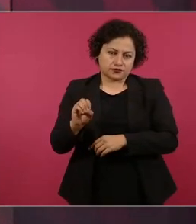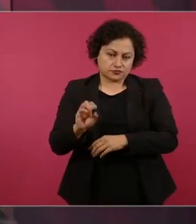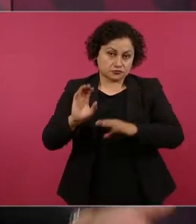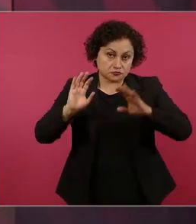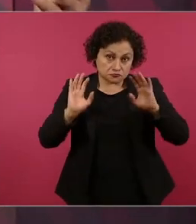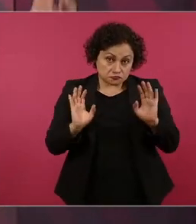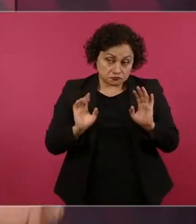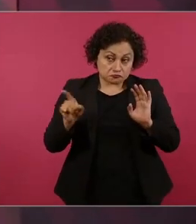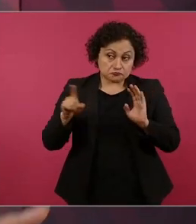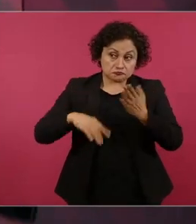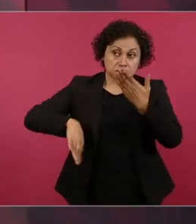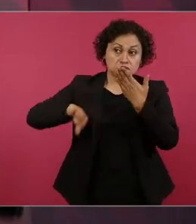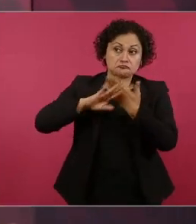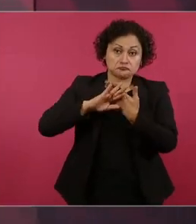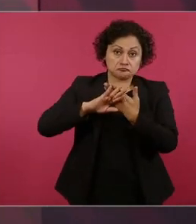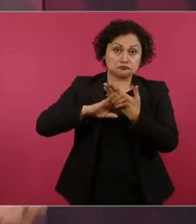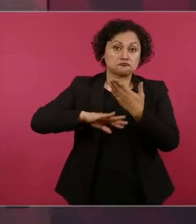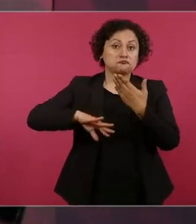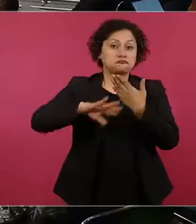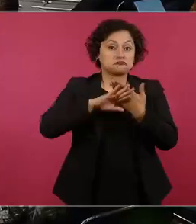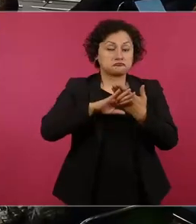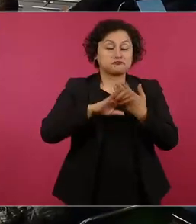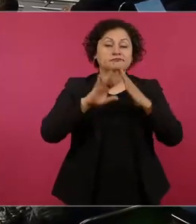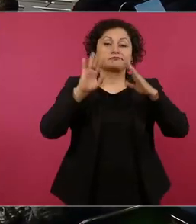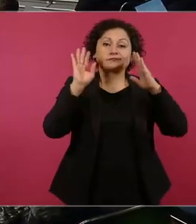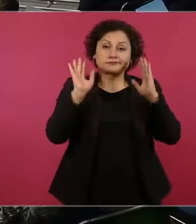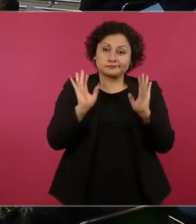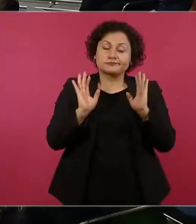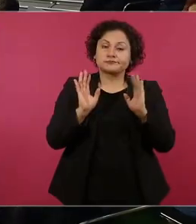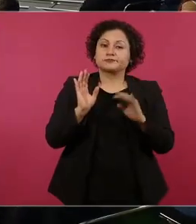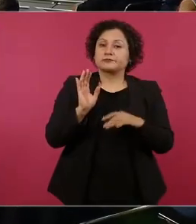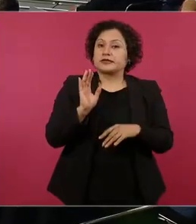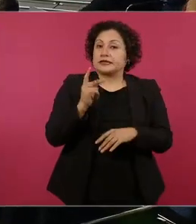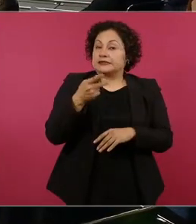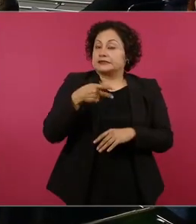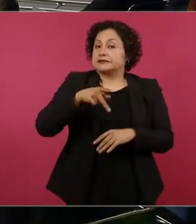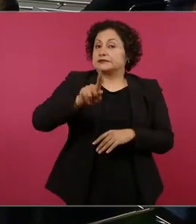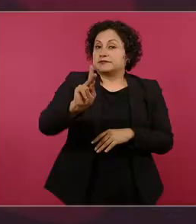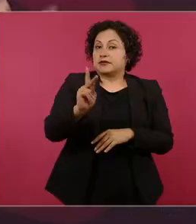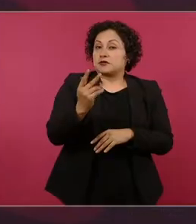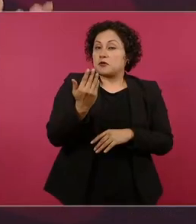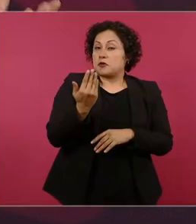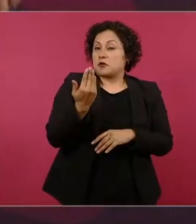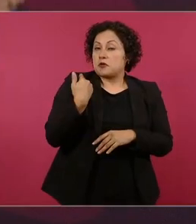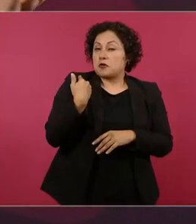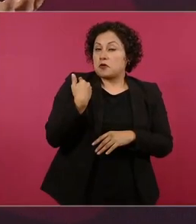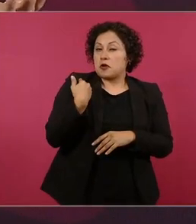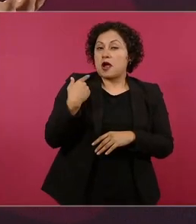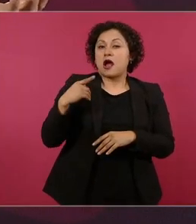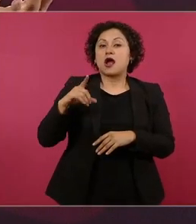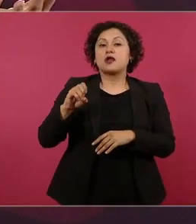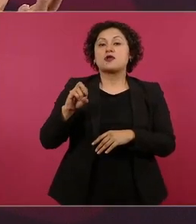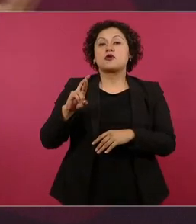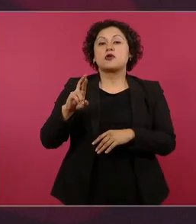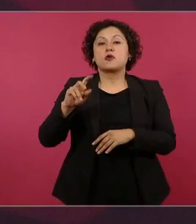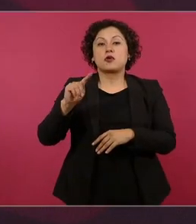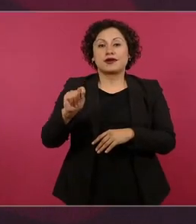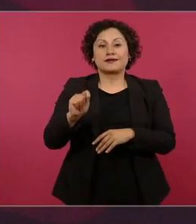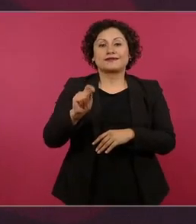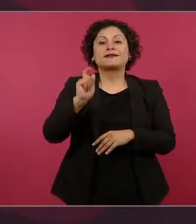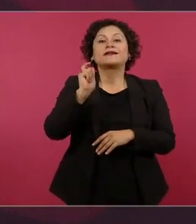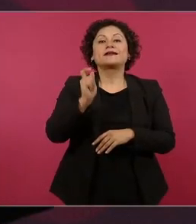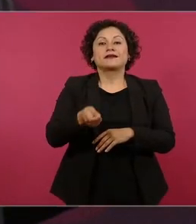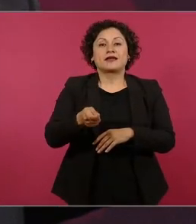y uno de los últimos montajes que hizo lo de Mola fue